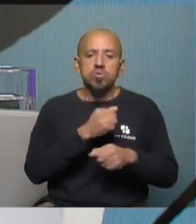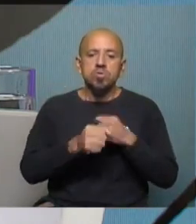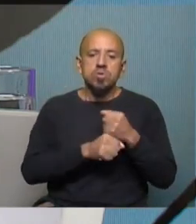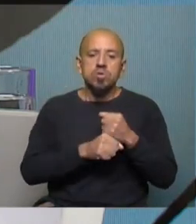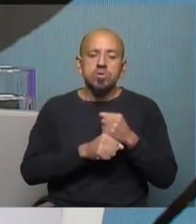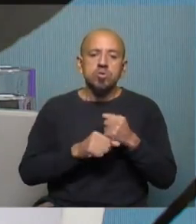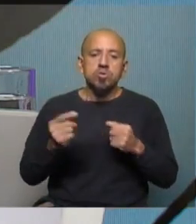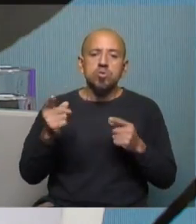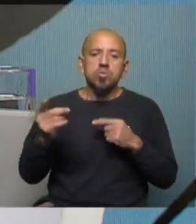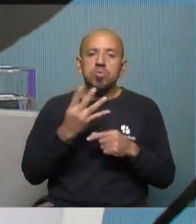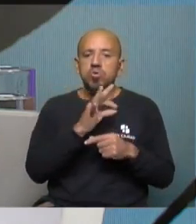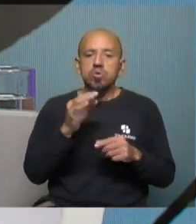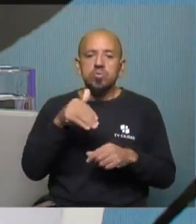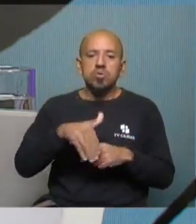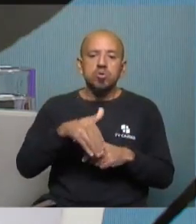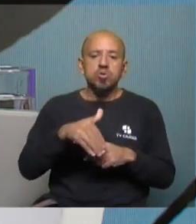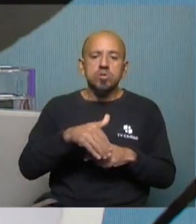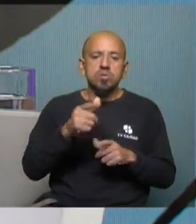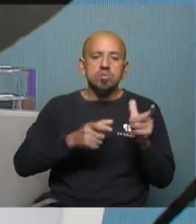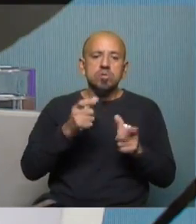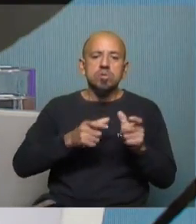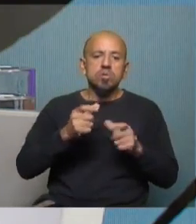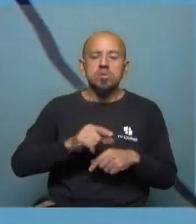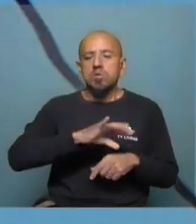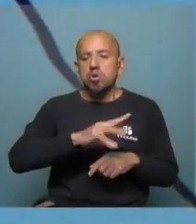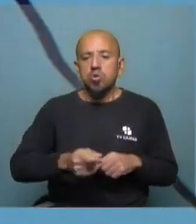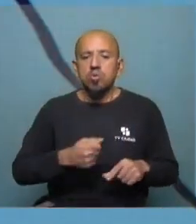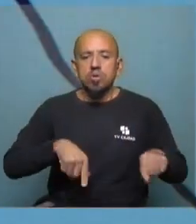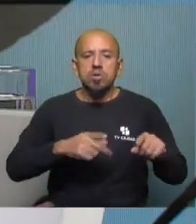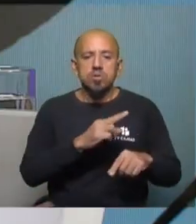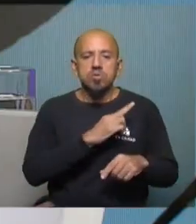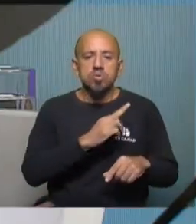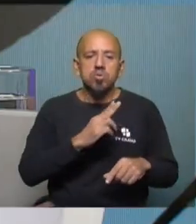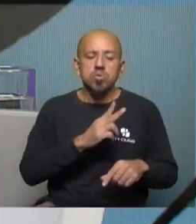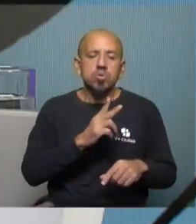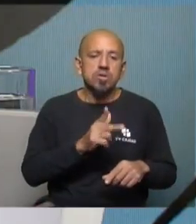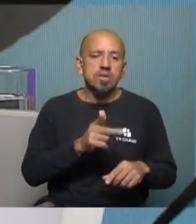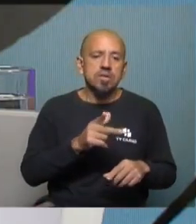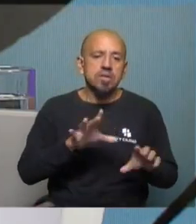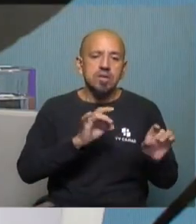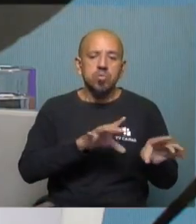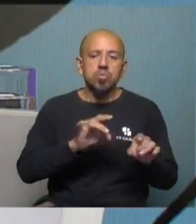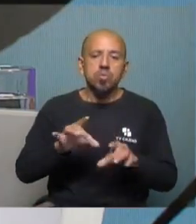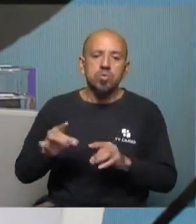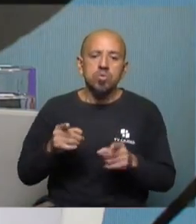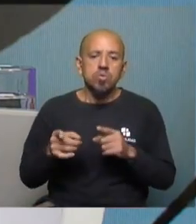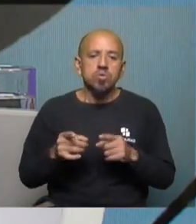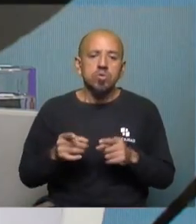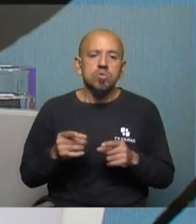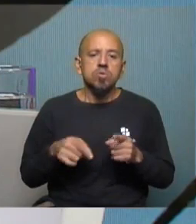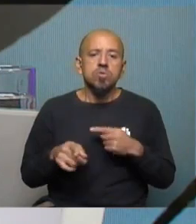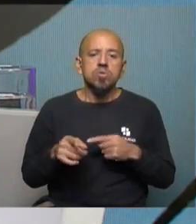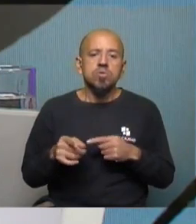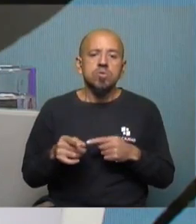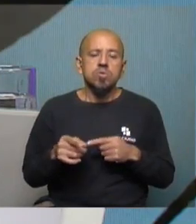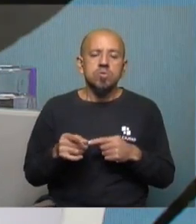África para traer las Américas a robar a su vez las riquezas del suelo el subsuelo de América dicho resumidamente todo este horror no